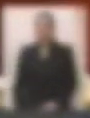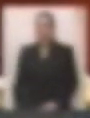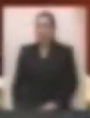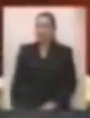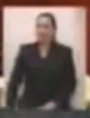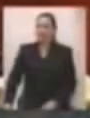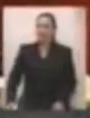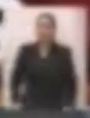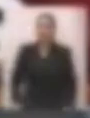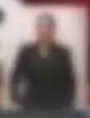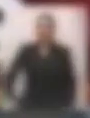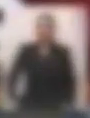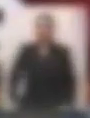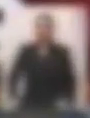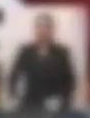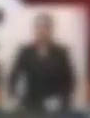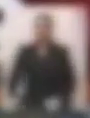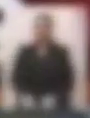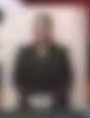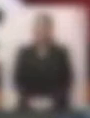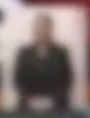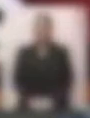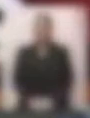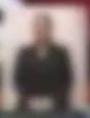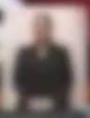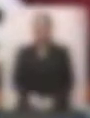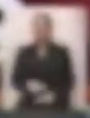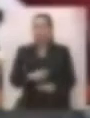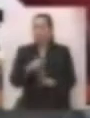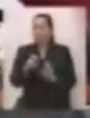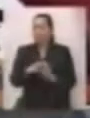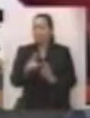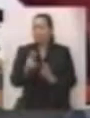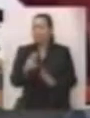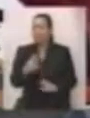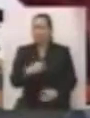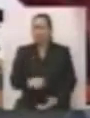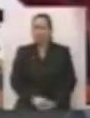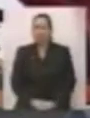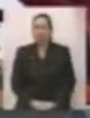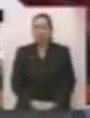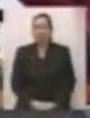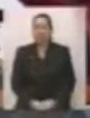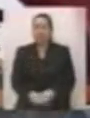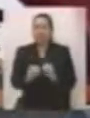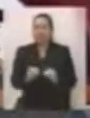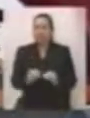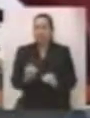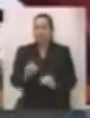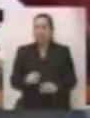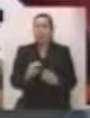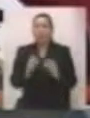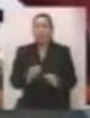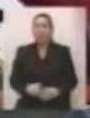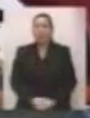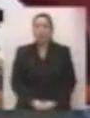proyecto. De la Comisión de la Mujer, proyecto de ley 2511. Se propone promover el uso